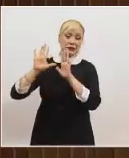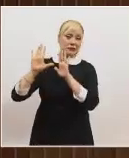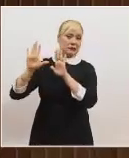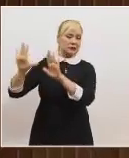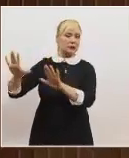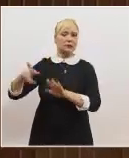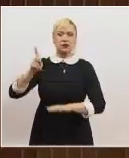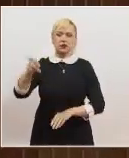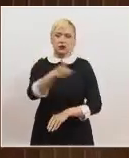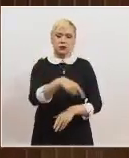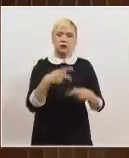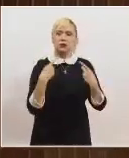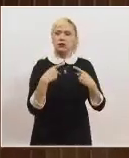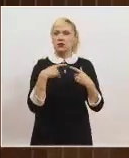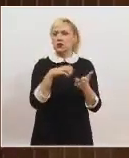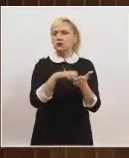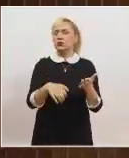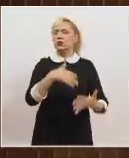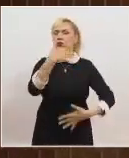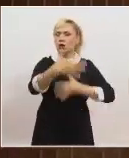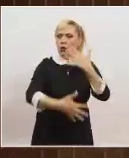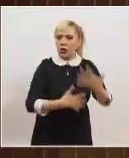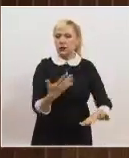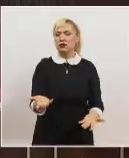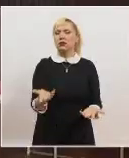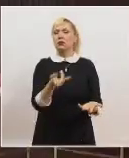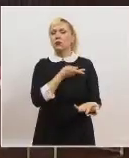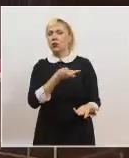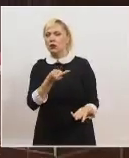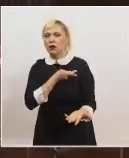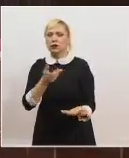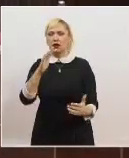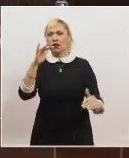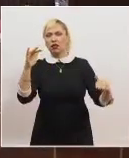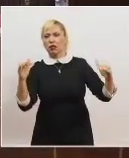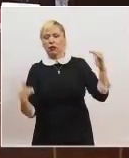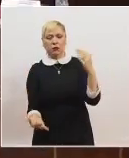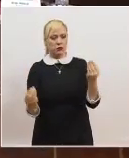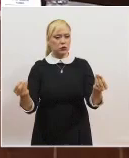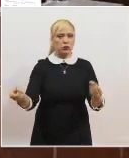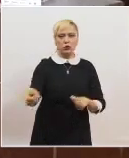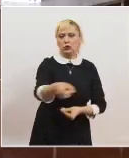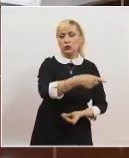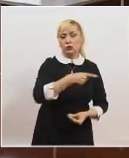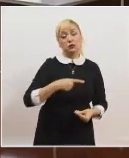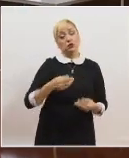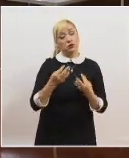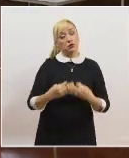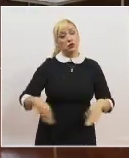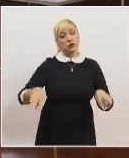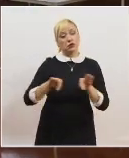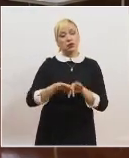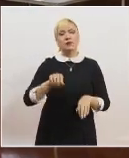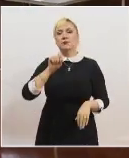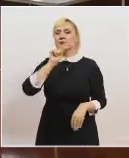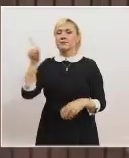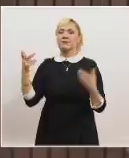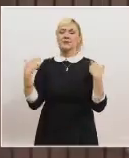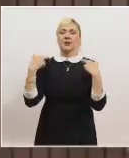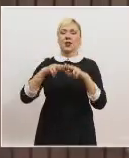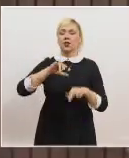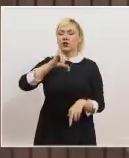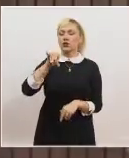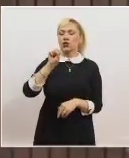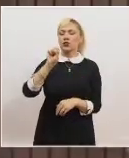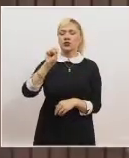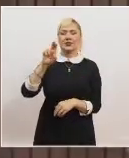a la sociedad, como son la violencia y la desigualdad. En estos diálogos sobre ética judicial participó el profesor Josep